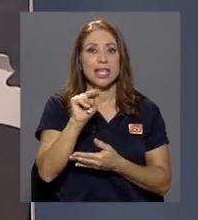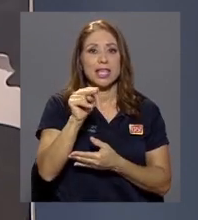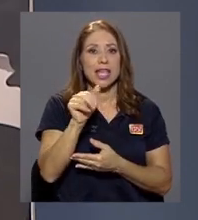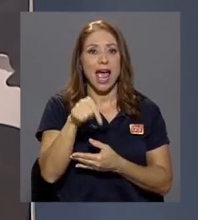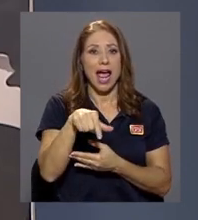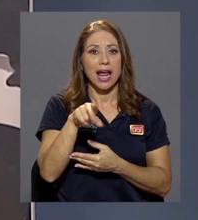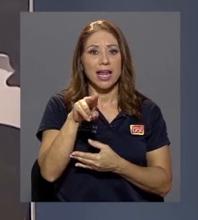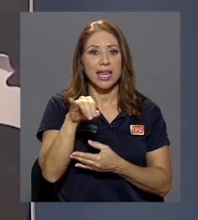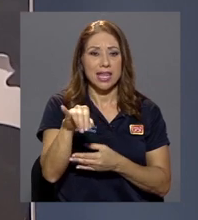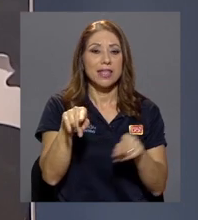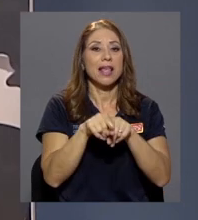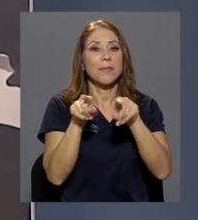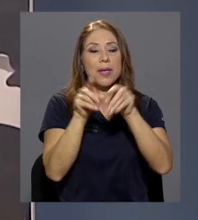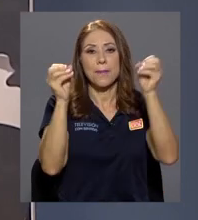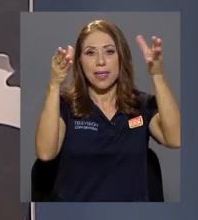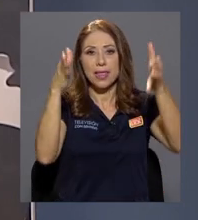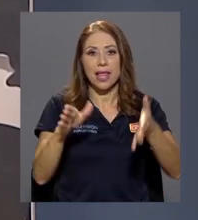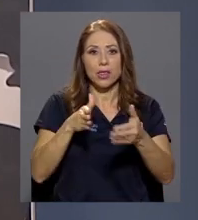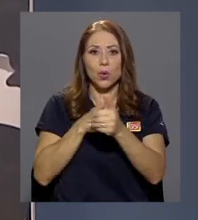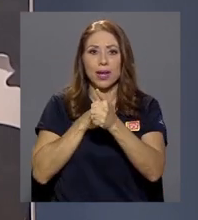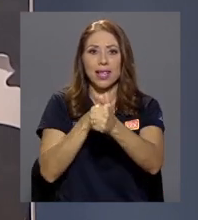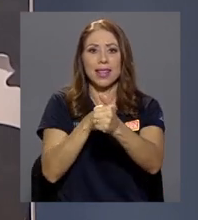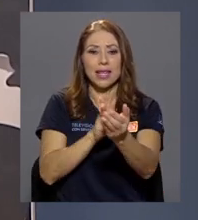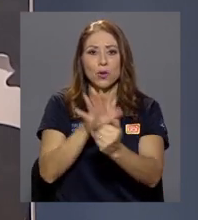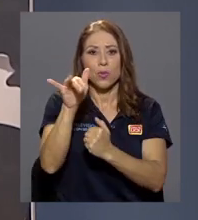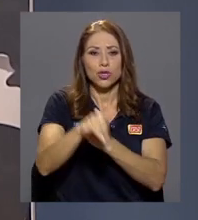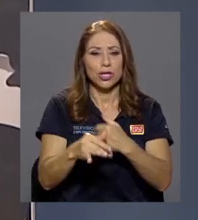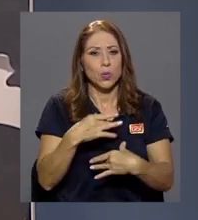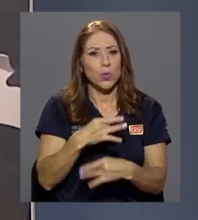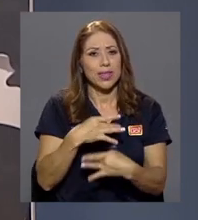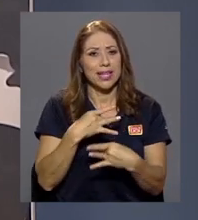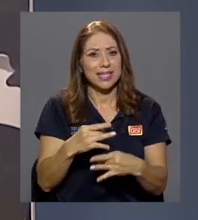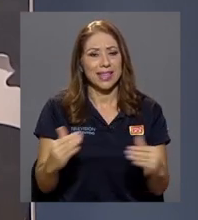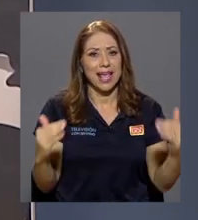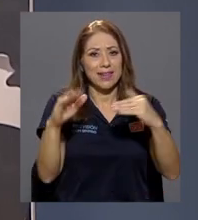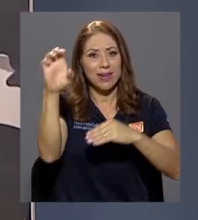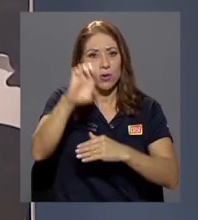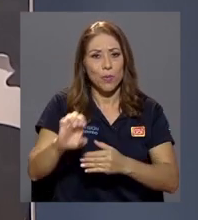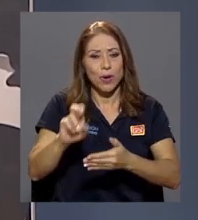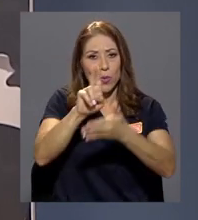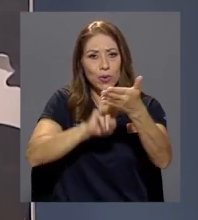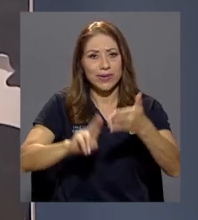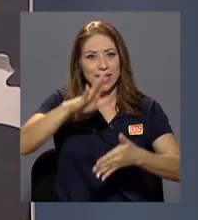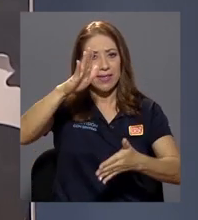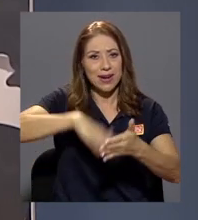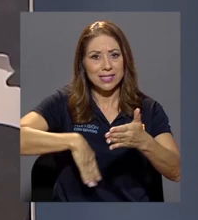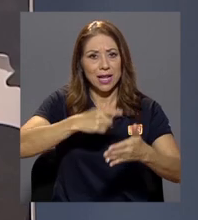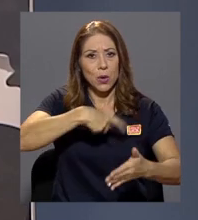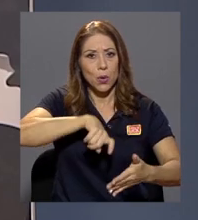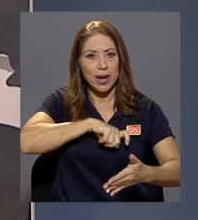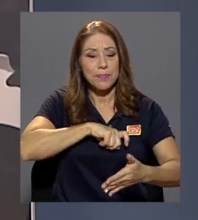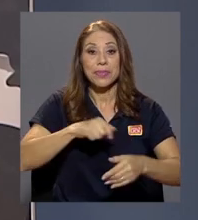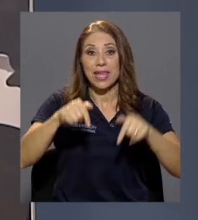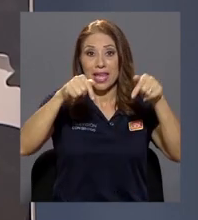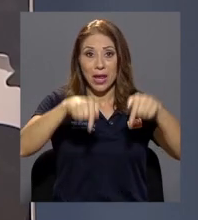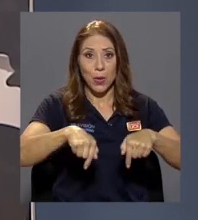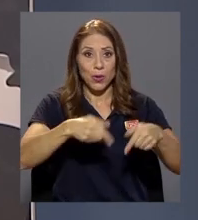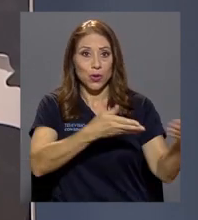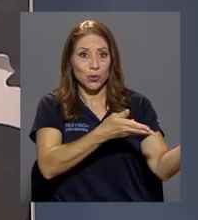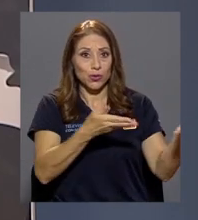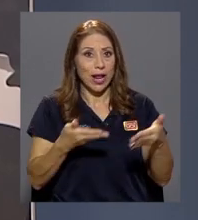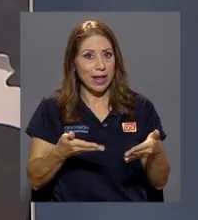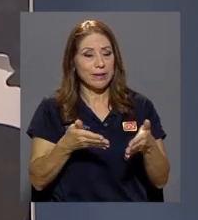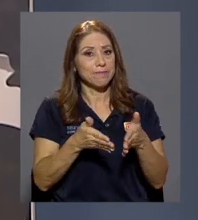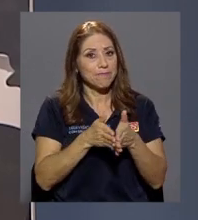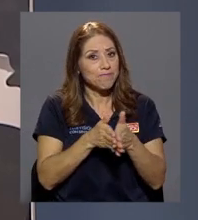catedrático el líder de un proyecto muy interesante a nivel europeo en la universidad de barcelona que hoy nos trae a